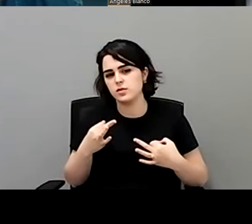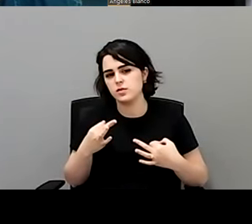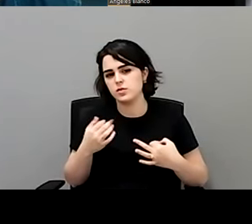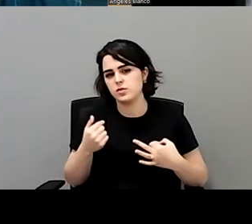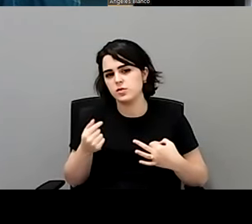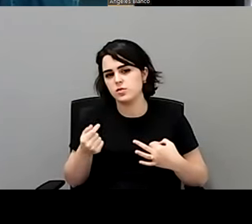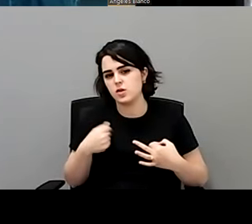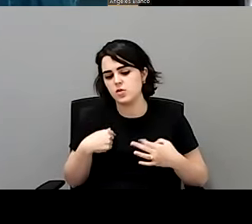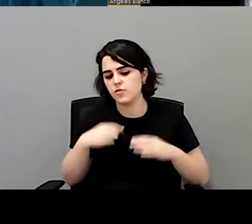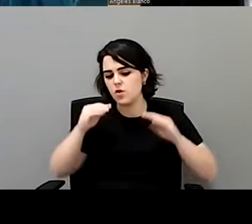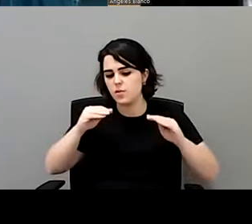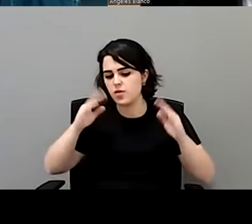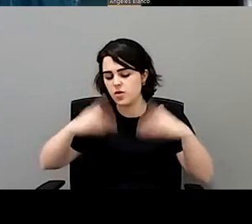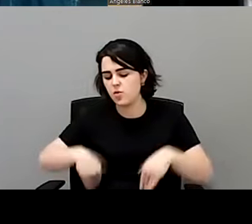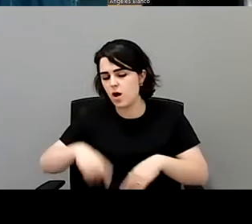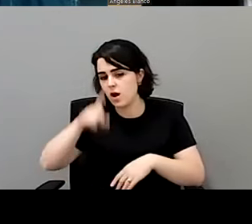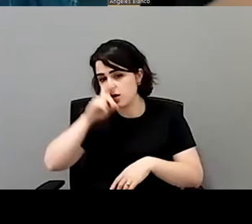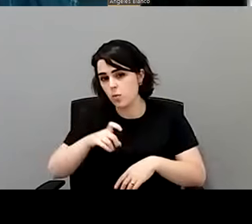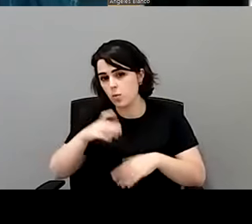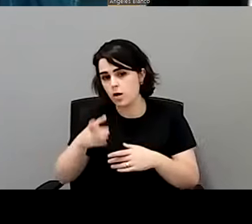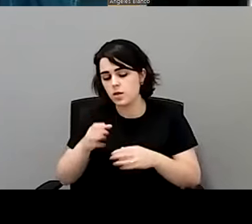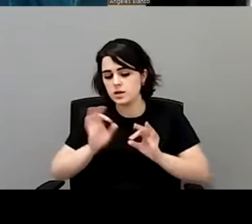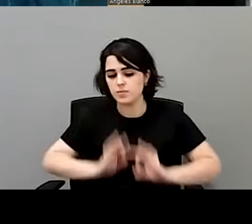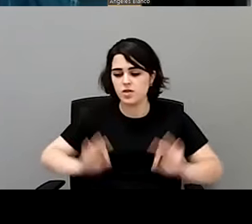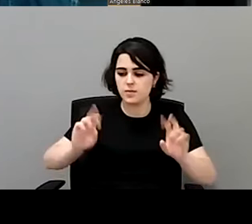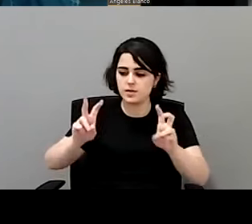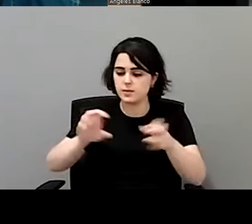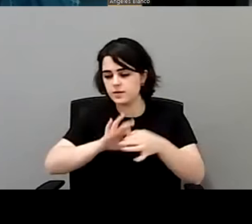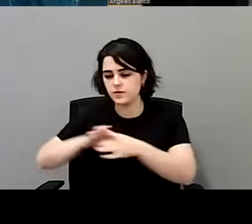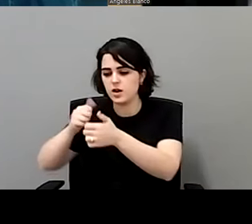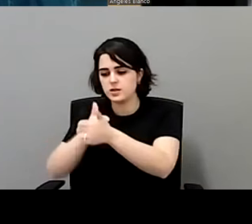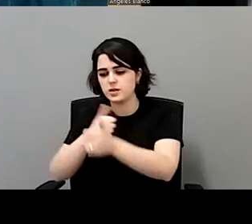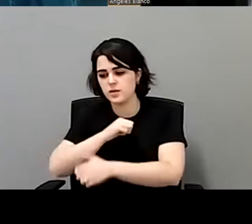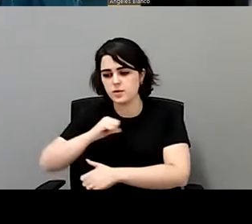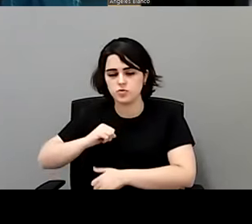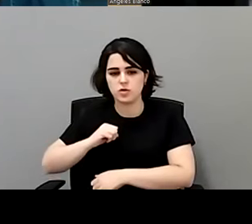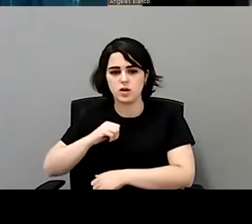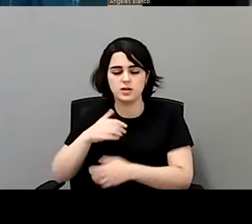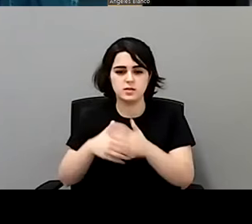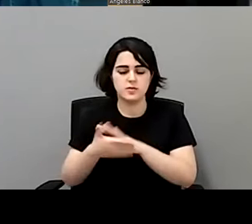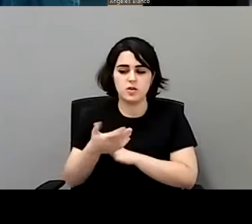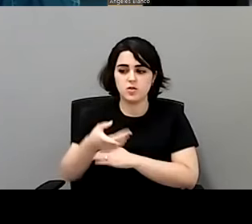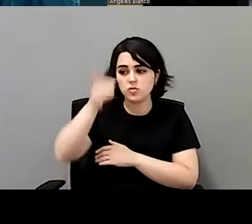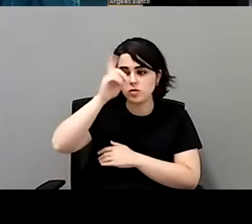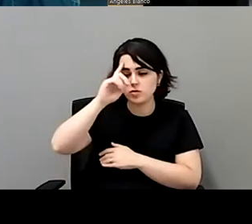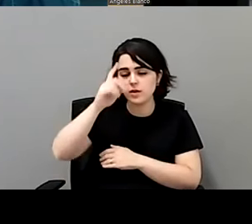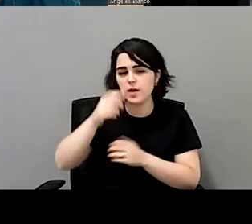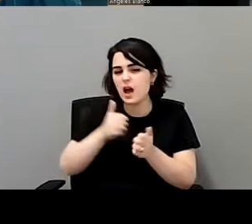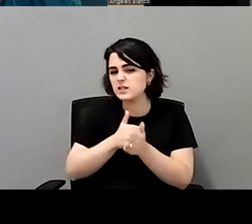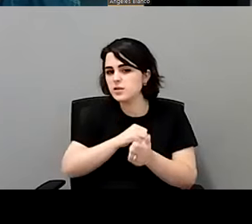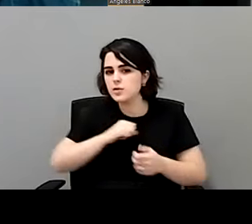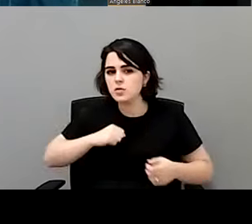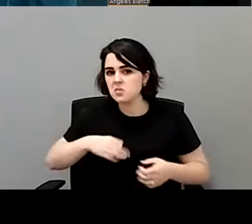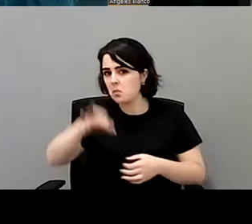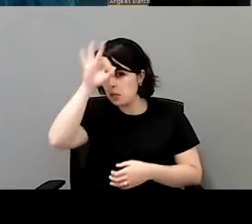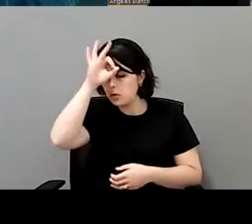hay formación específica en asistencia personal. No se sabe lo que es la asistencia